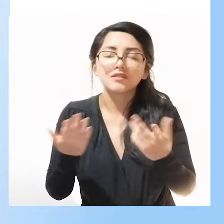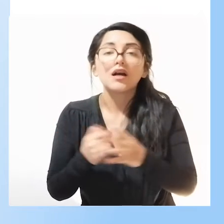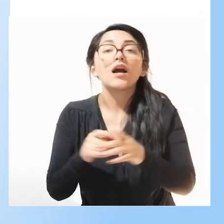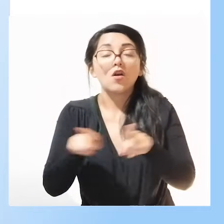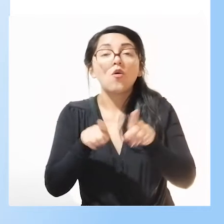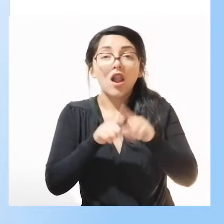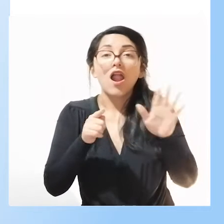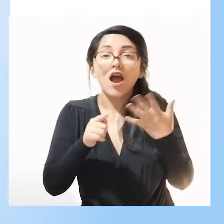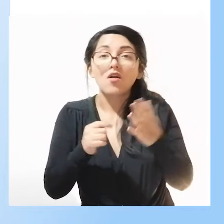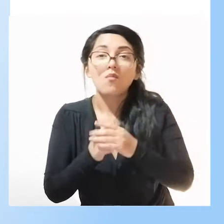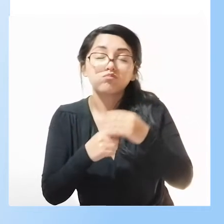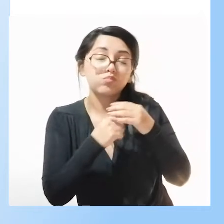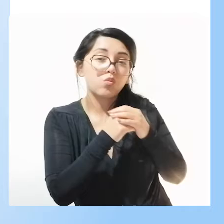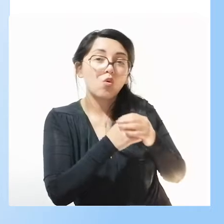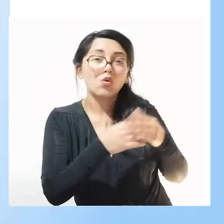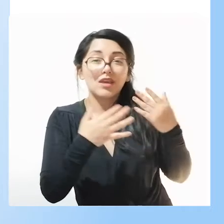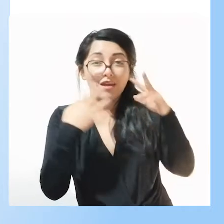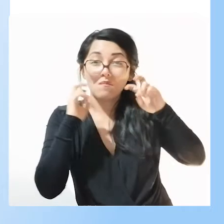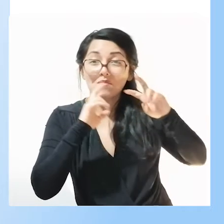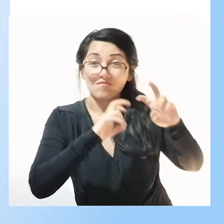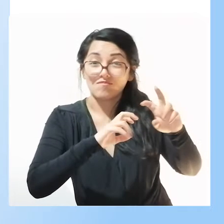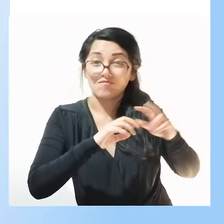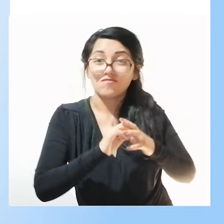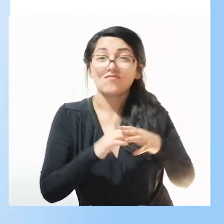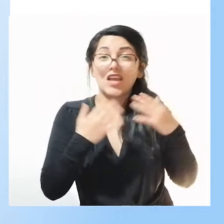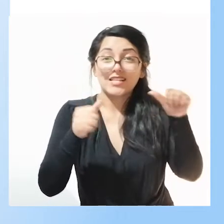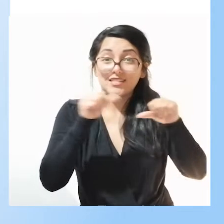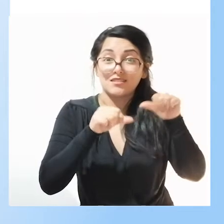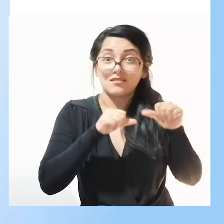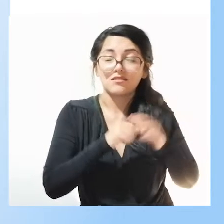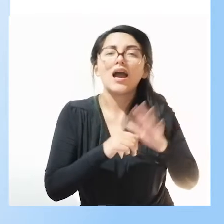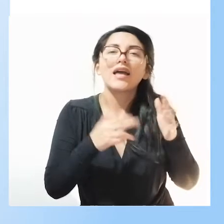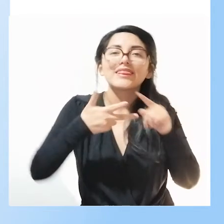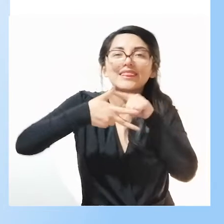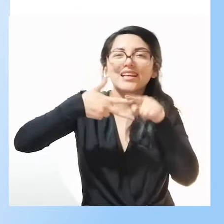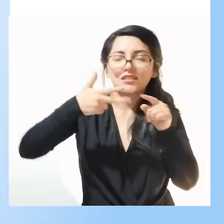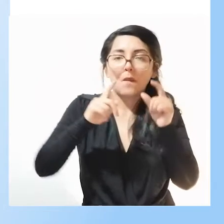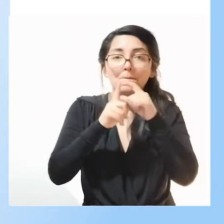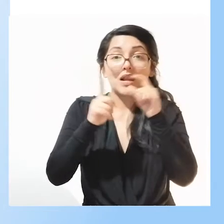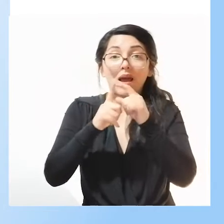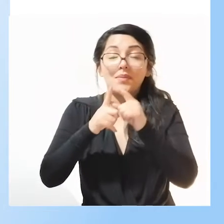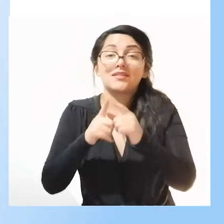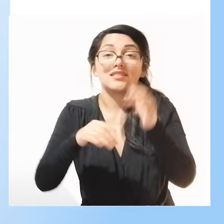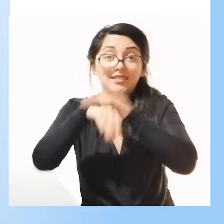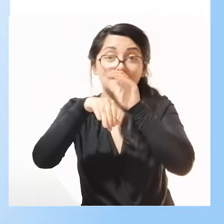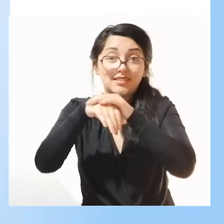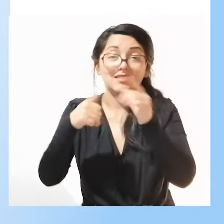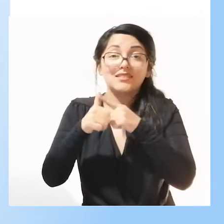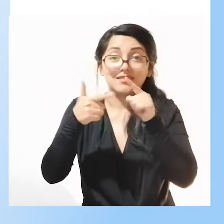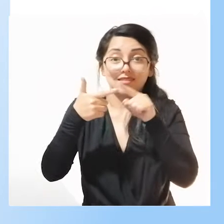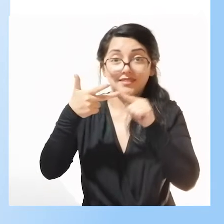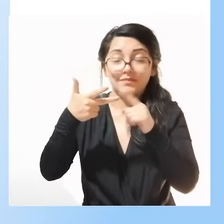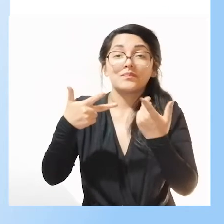y sociológica. Hay tres términos desde el lenguaje anglosajón que hacen referencia a la enfermedad